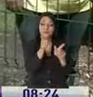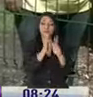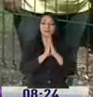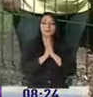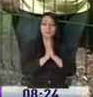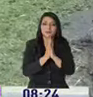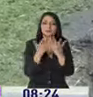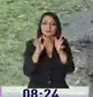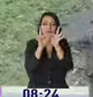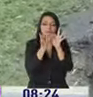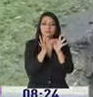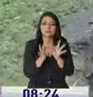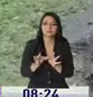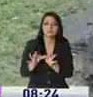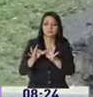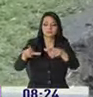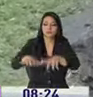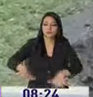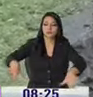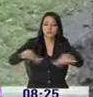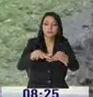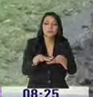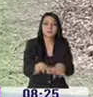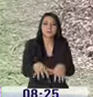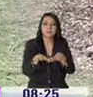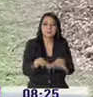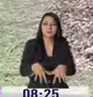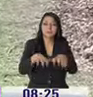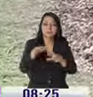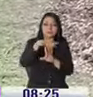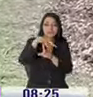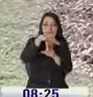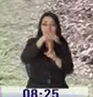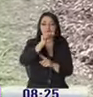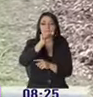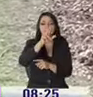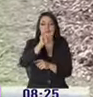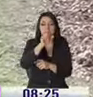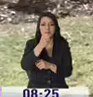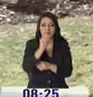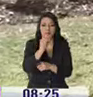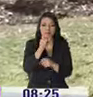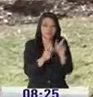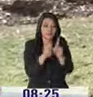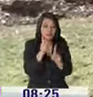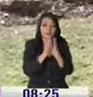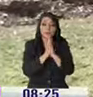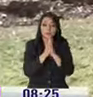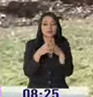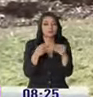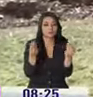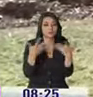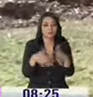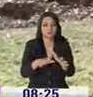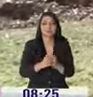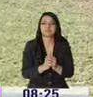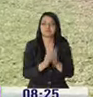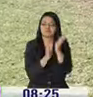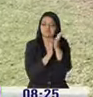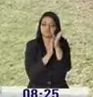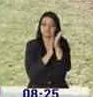mantenimiento de la zona canina en el parque La Armenia. Así, se dio solución al pedido de los moradores de este sector. Un aplauso realmente